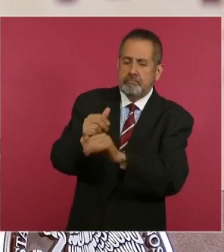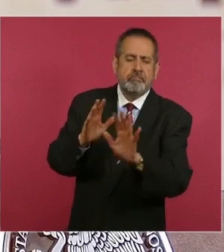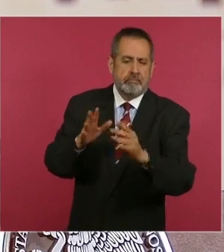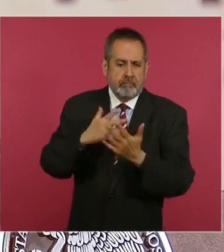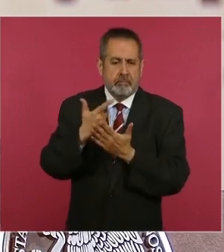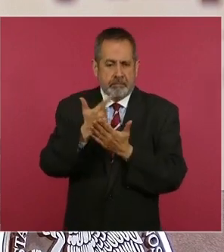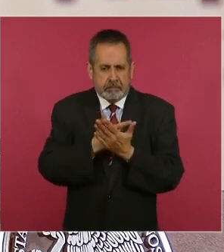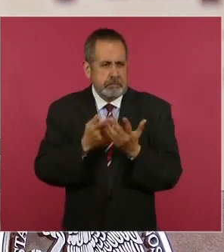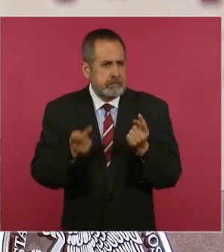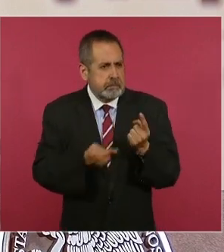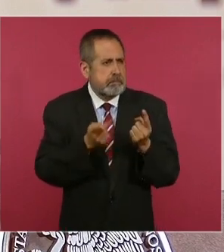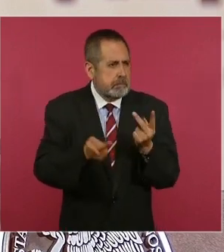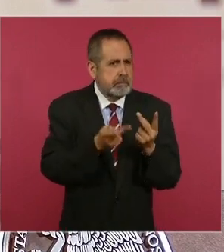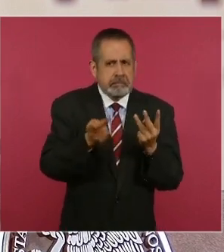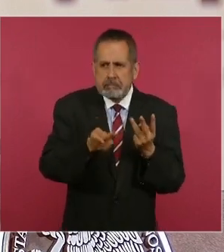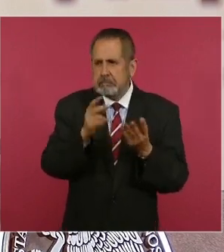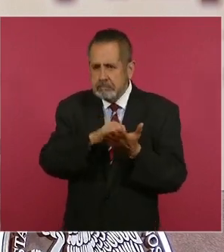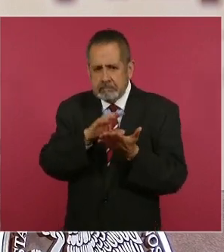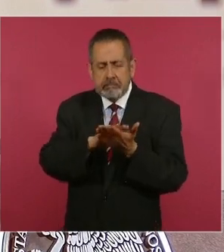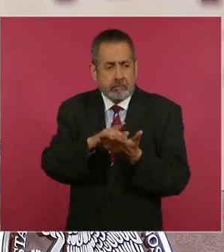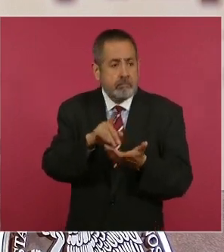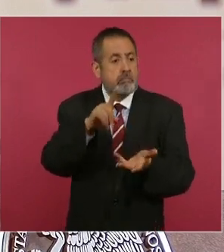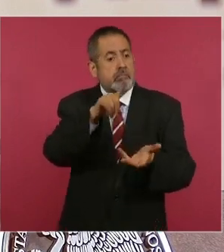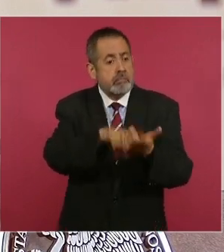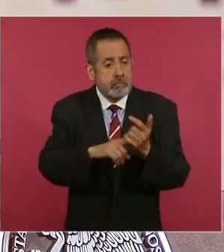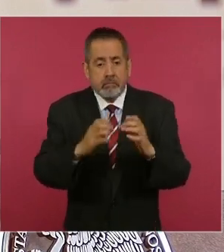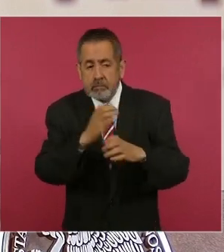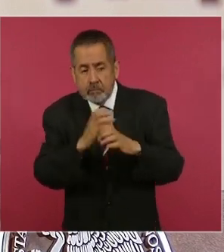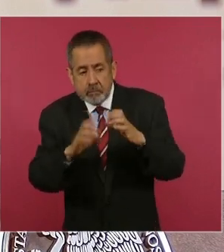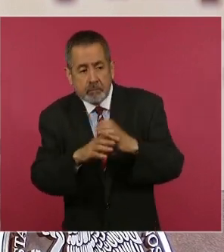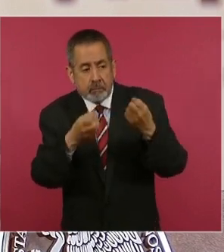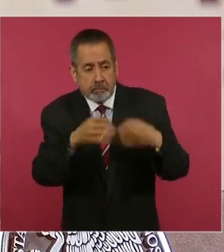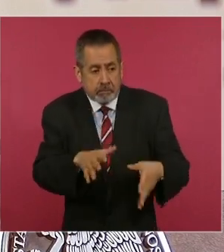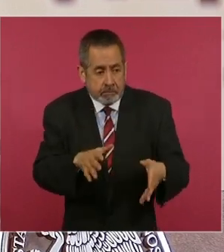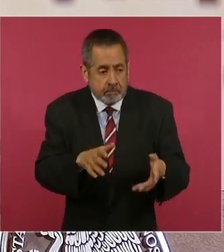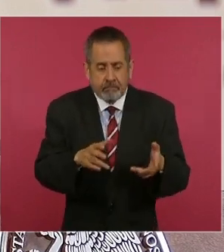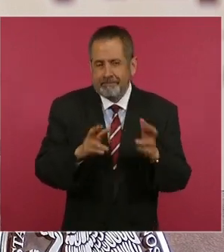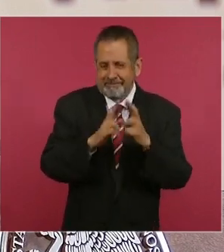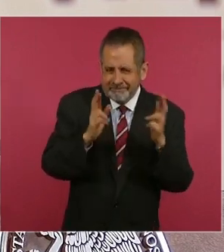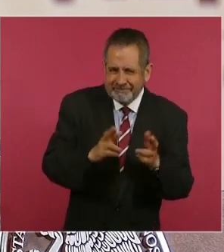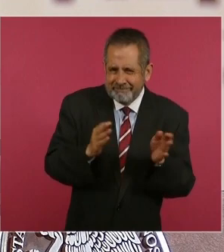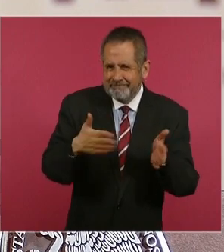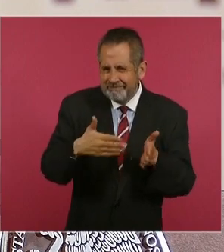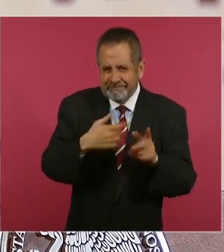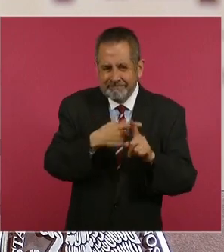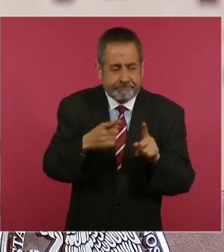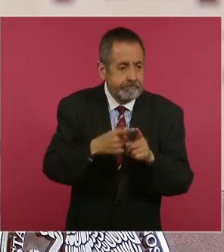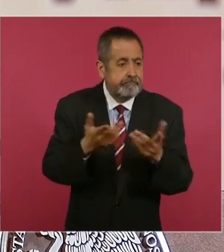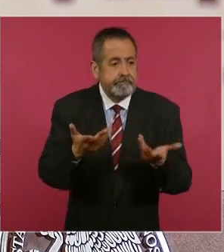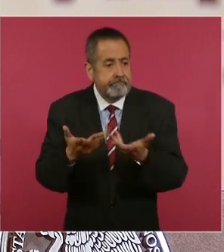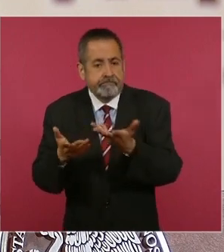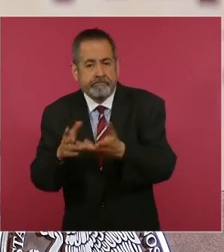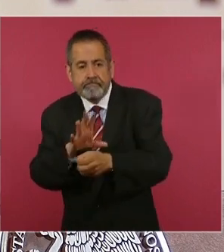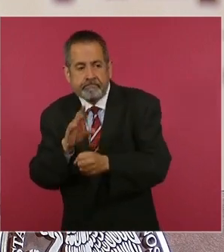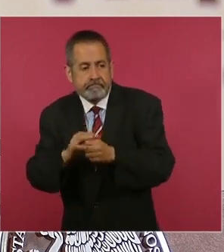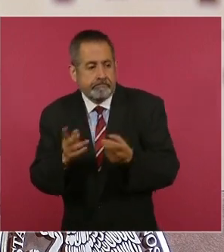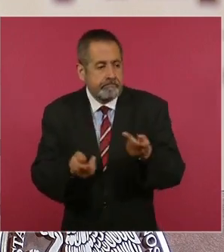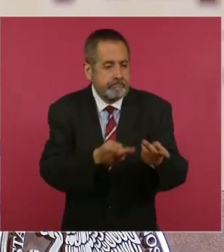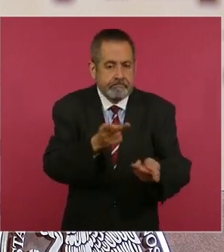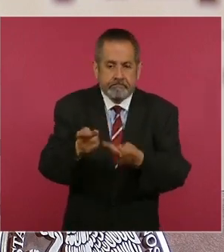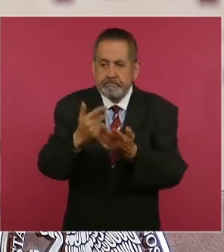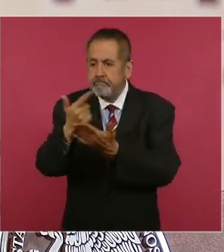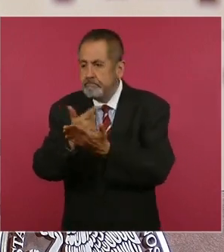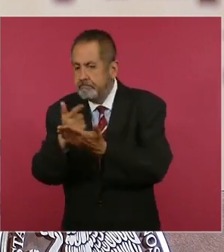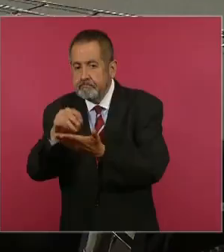preguntamos daños a la vivienda a los servicios de la vivienda Los enseres a la infraestructura local y también a los